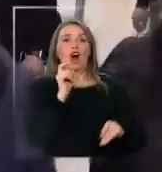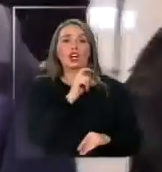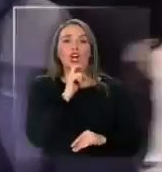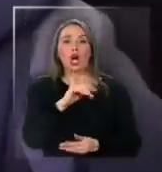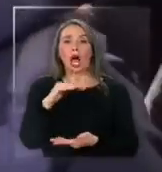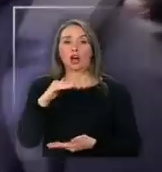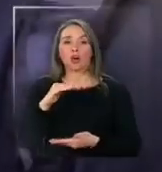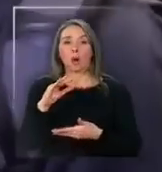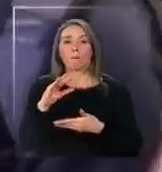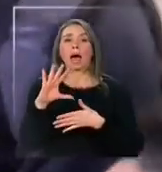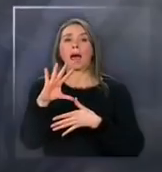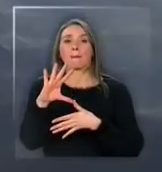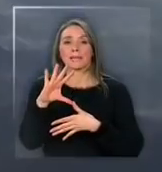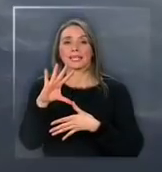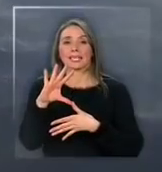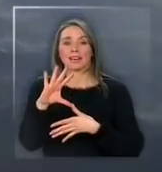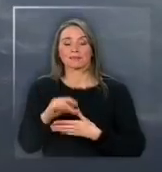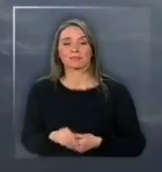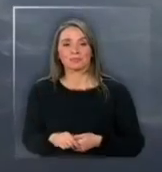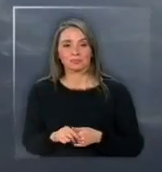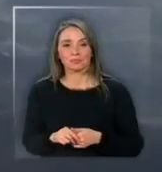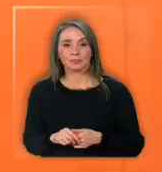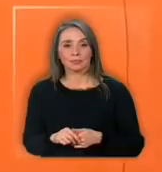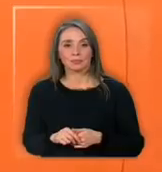Copa América.